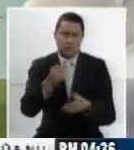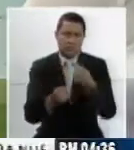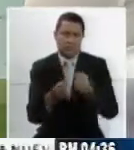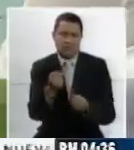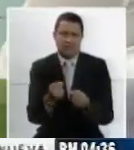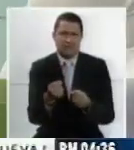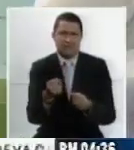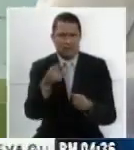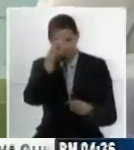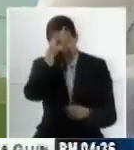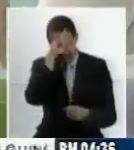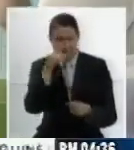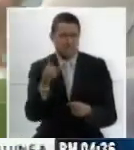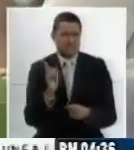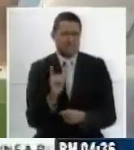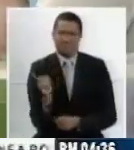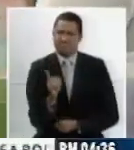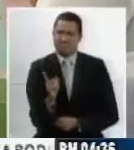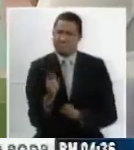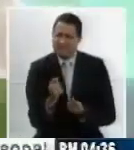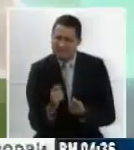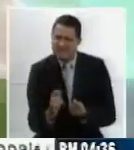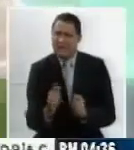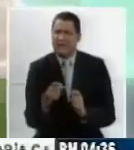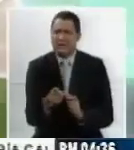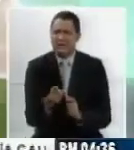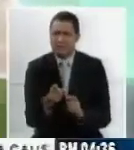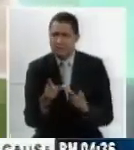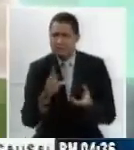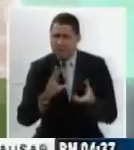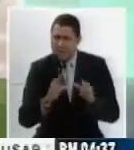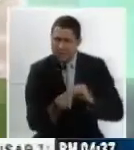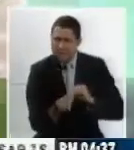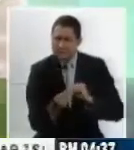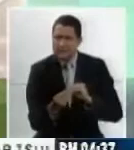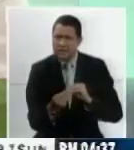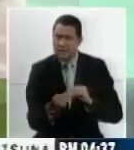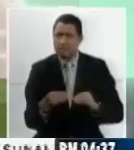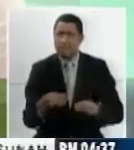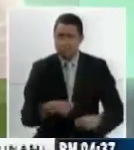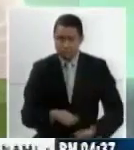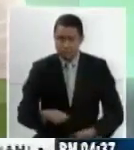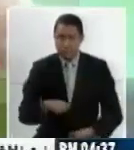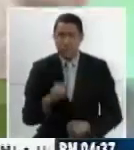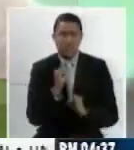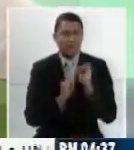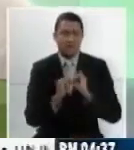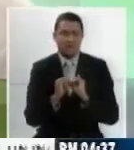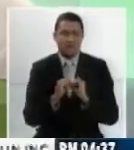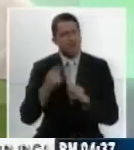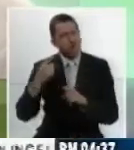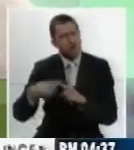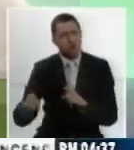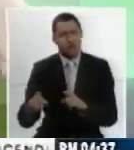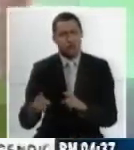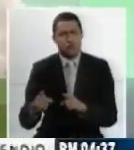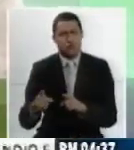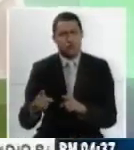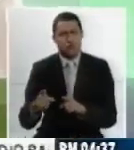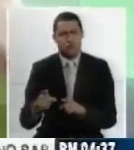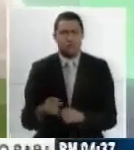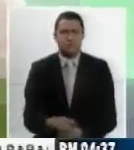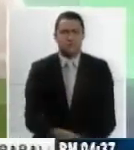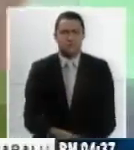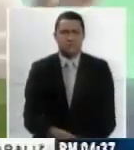vaca y que son leches que tratan de ser adaptadas al estómago de un bebé, pero que vinieron para el estómago de otro, de otra